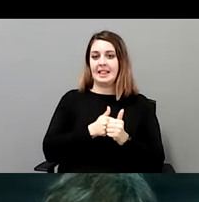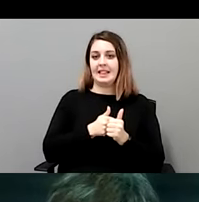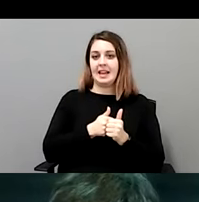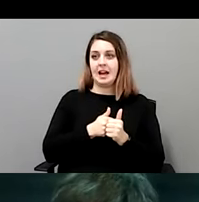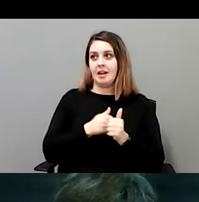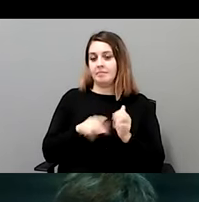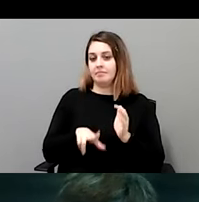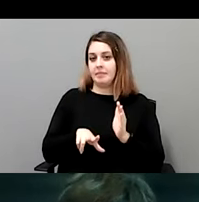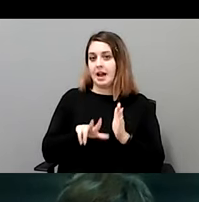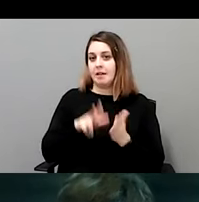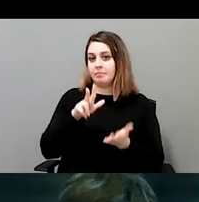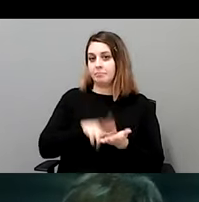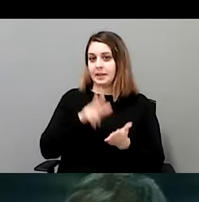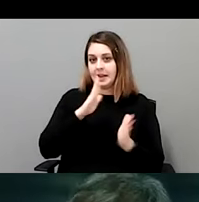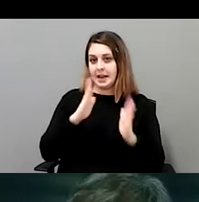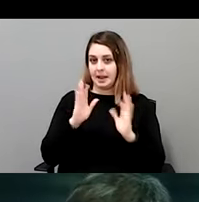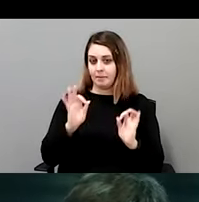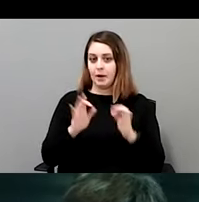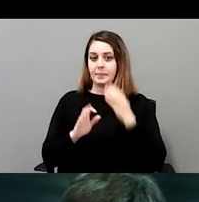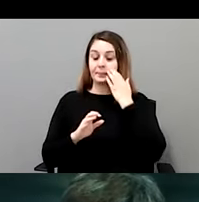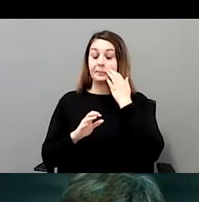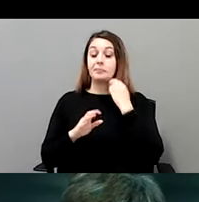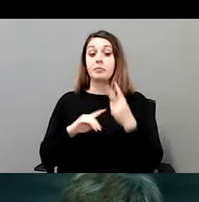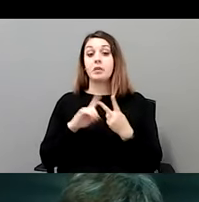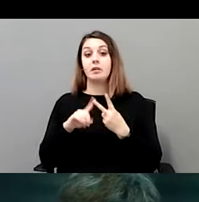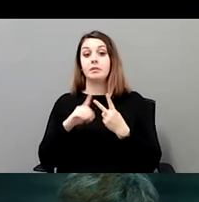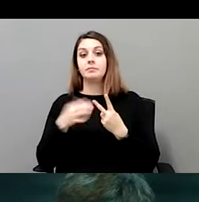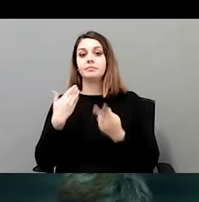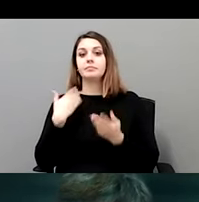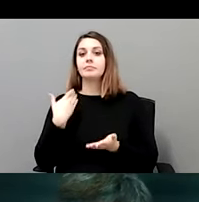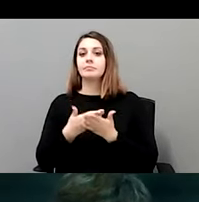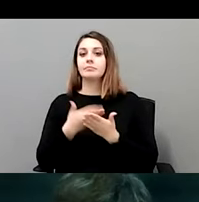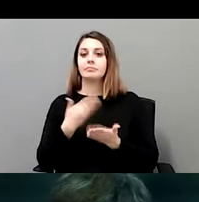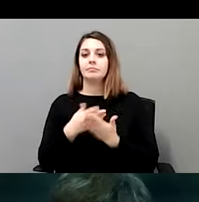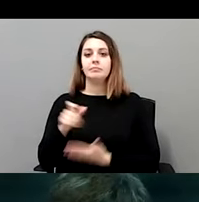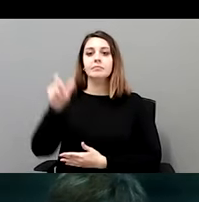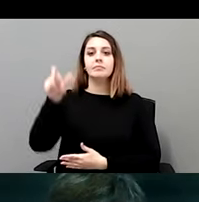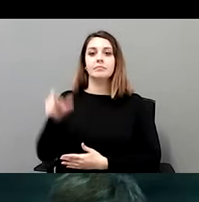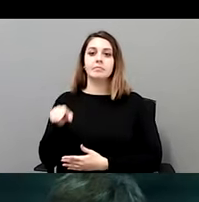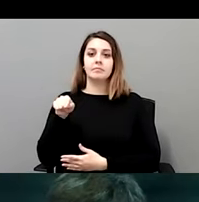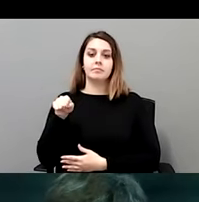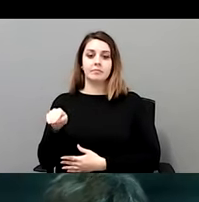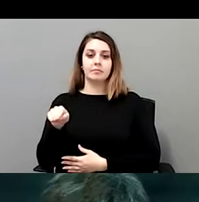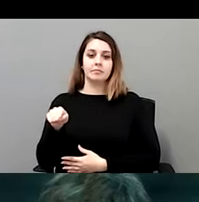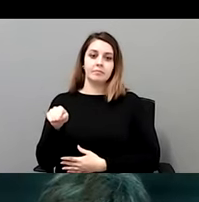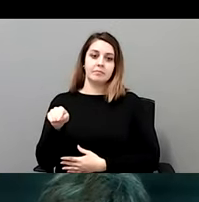vigor. Y por otro lado, tiene que demostrar que es una persona